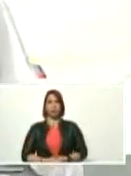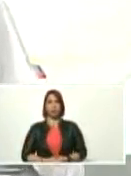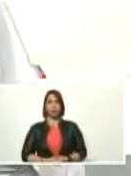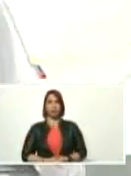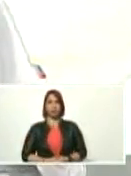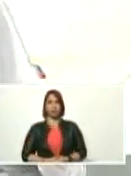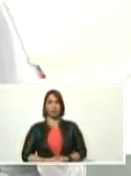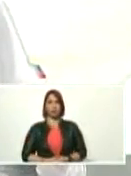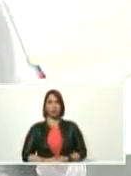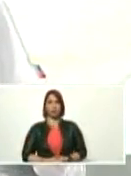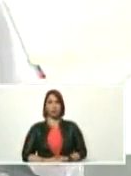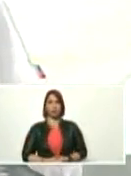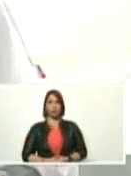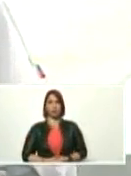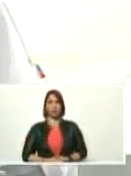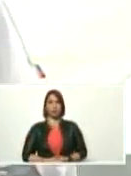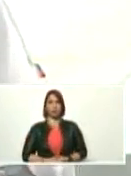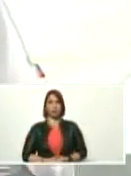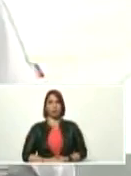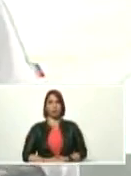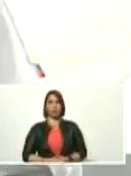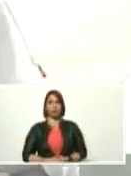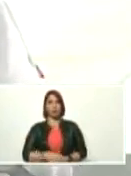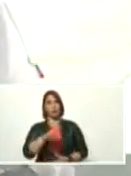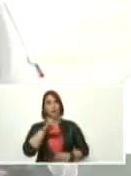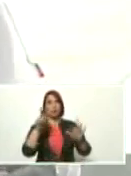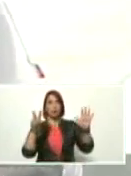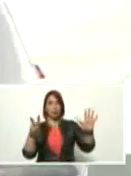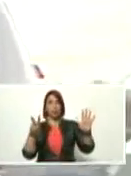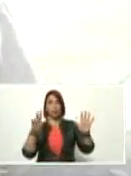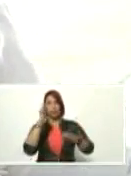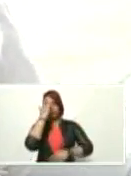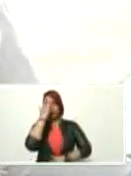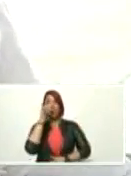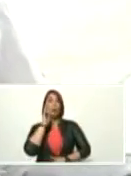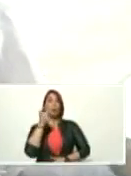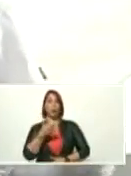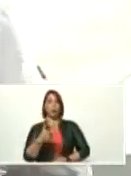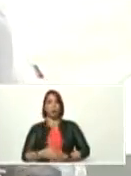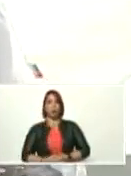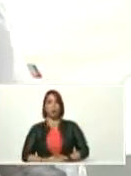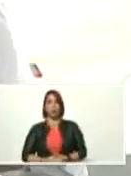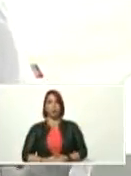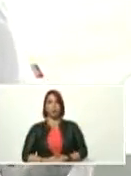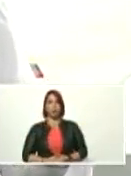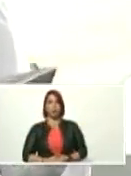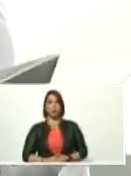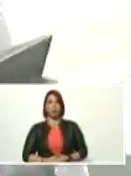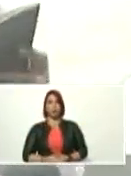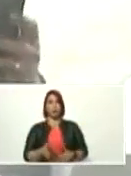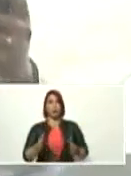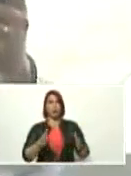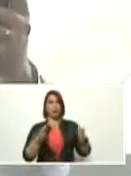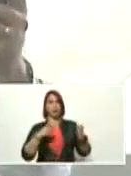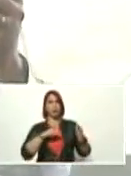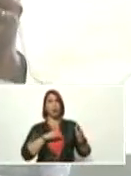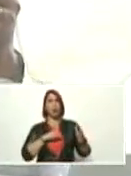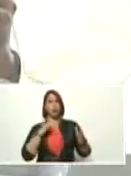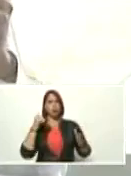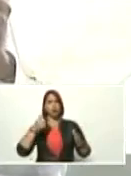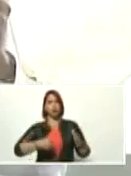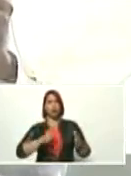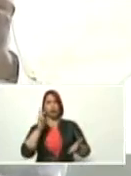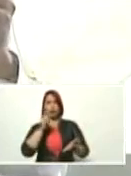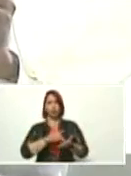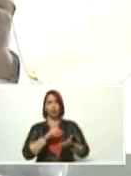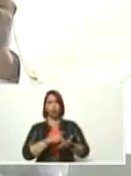Gráficas del 27 de febrero en Guarena. De esos caminos venimos. José Roberto